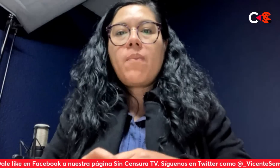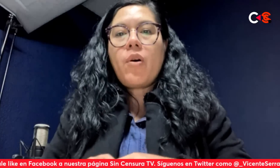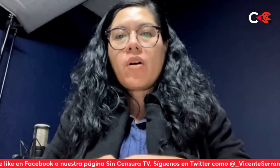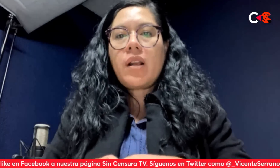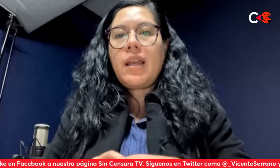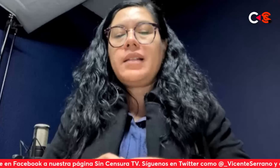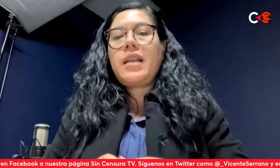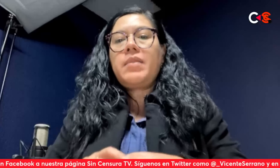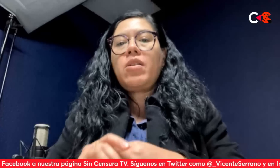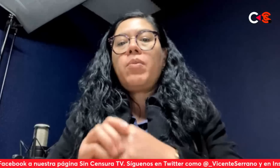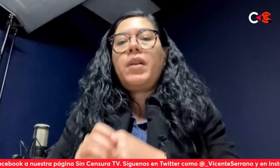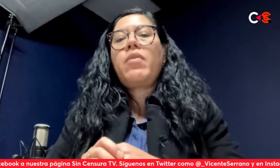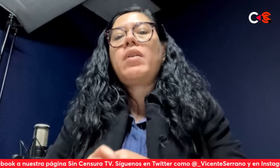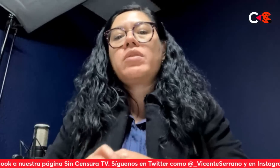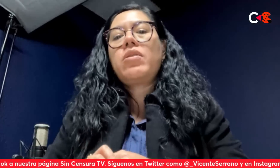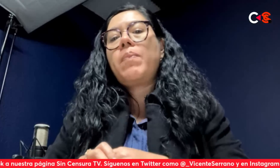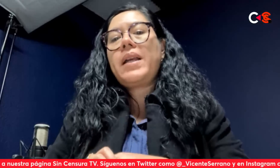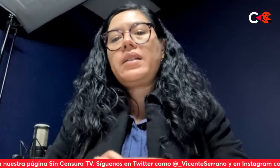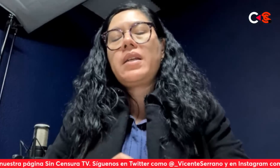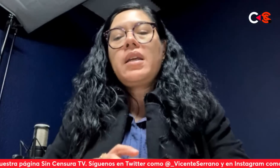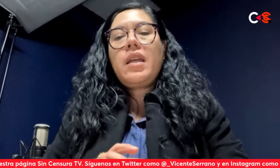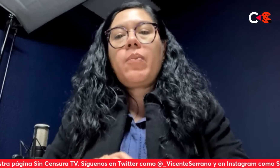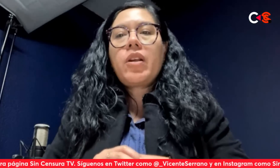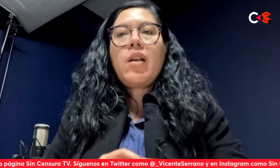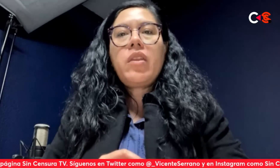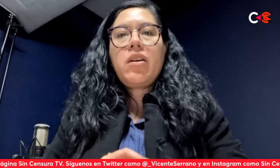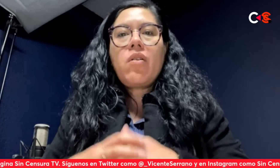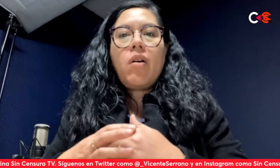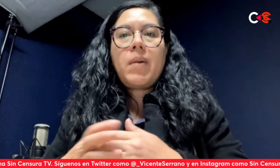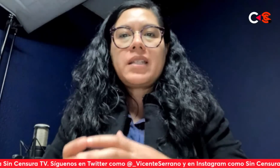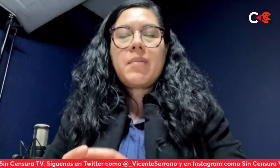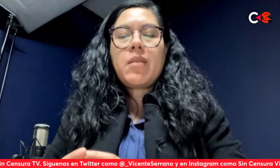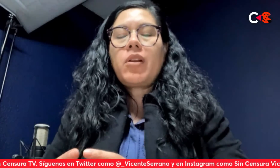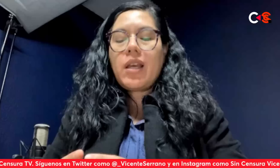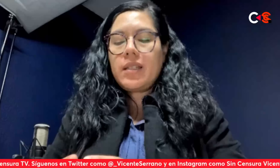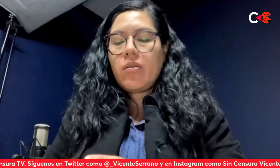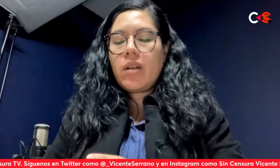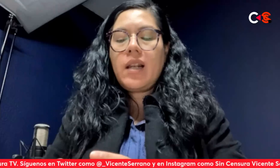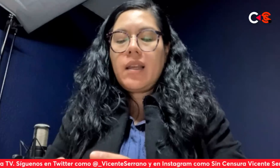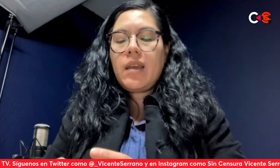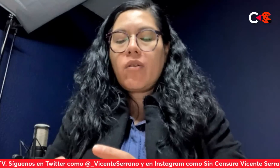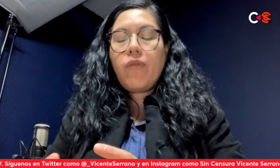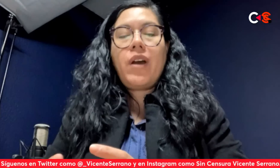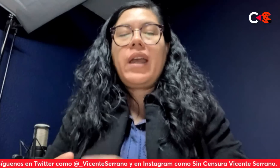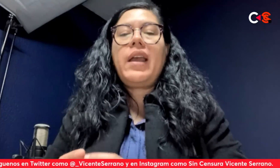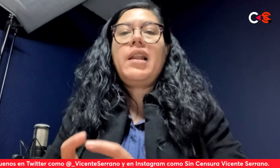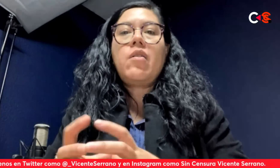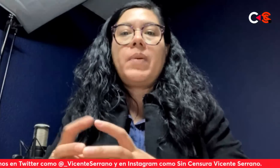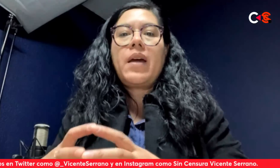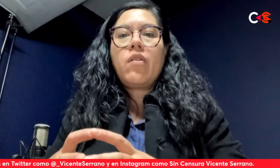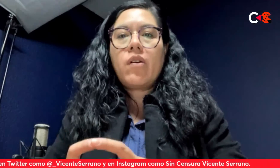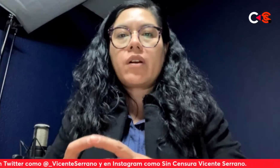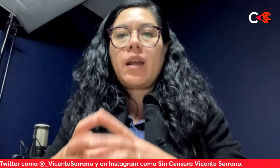paso por el servicio público a nuestro país. ¿Y por qué lo digo? Básicamente porque ha sido él, o fue